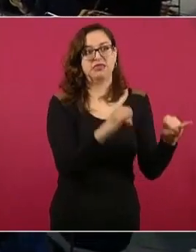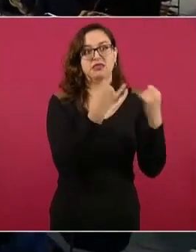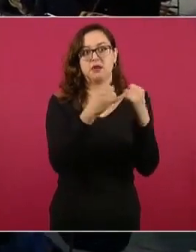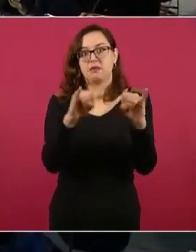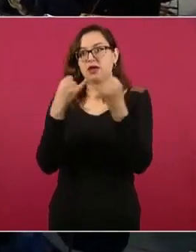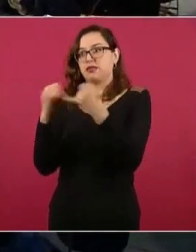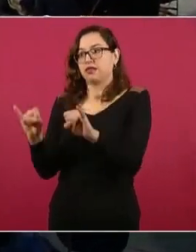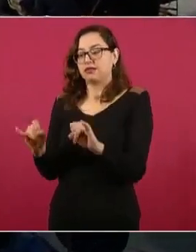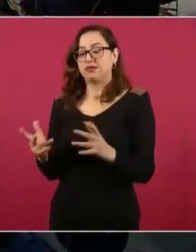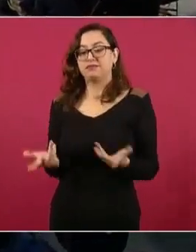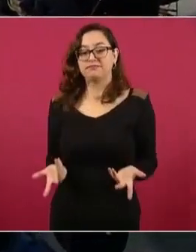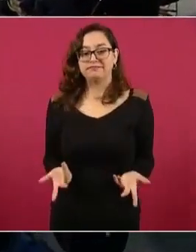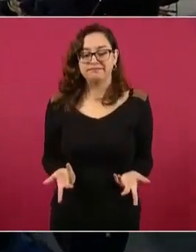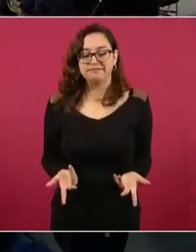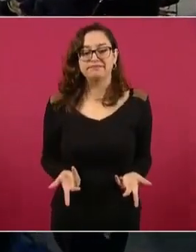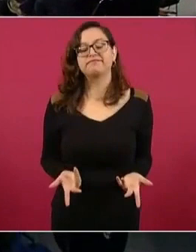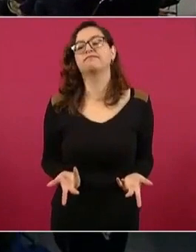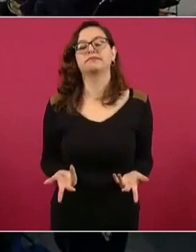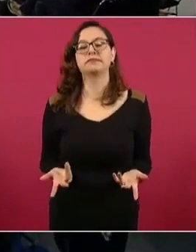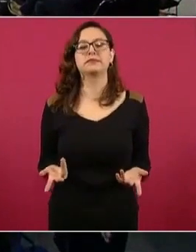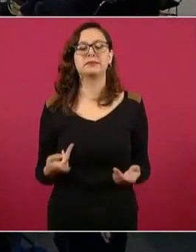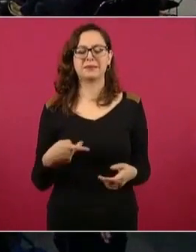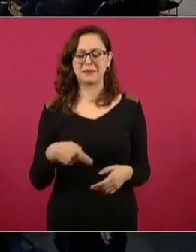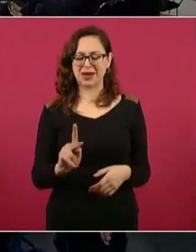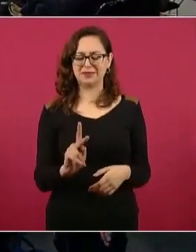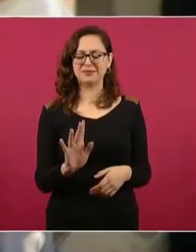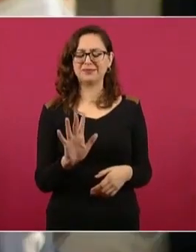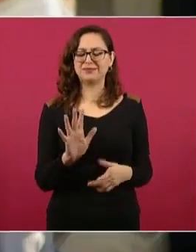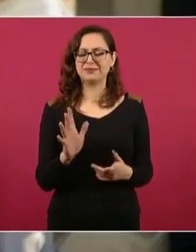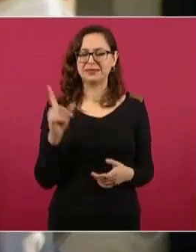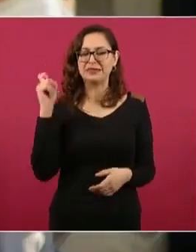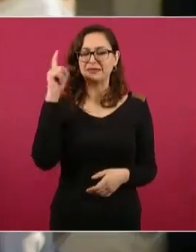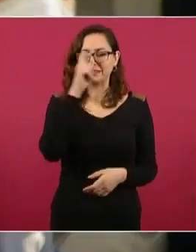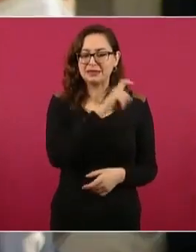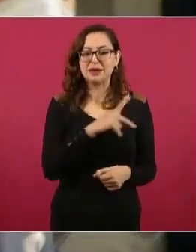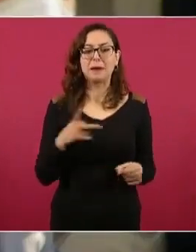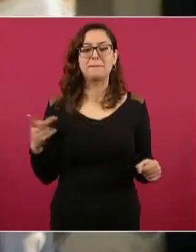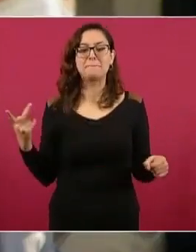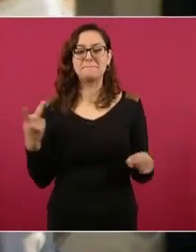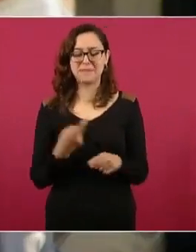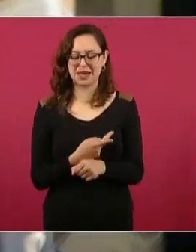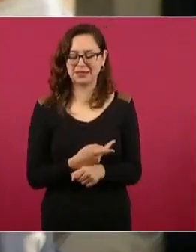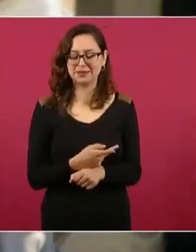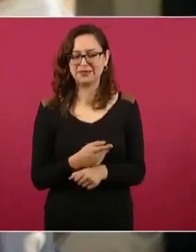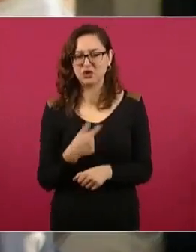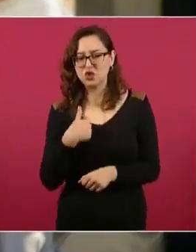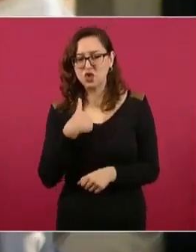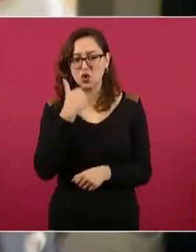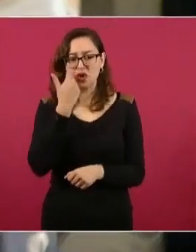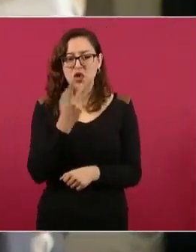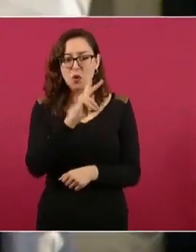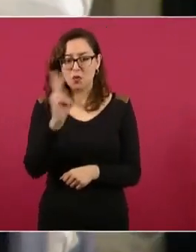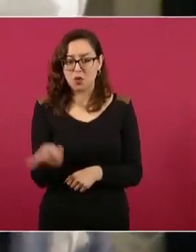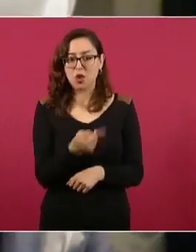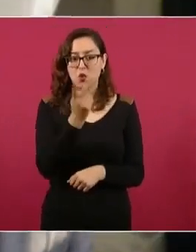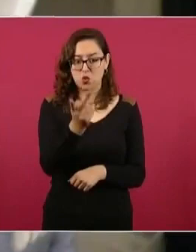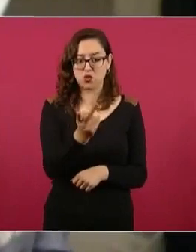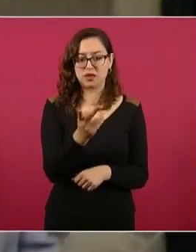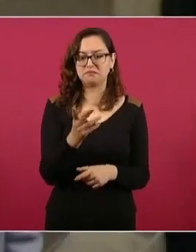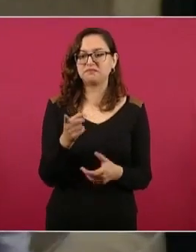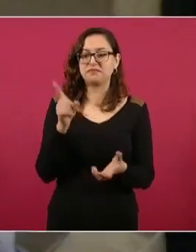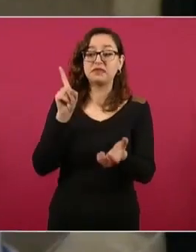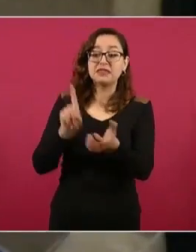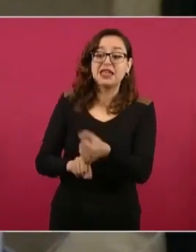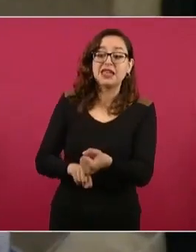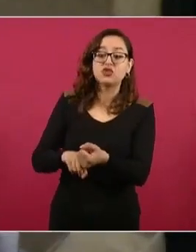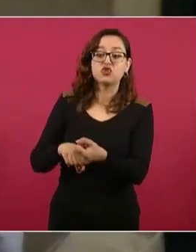por parte del sistema de transporte colectivo, metro y de las clínicas. Llegan los medicamentos a través de las compras consolidadas, eso es evidente,